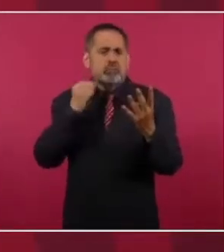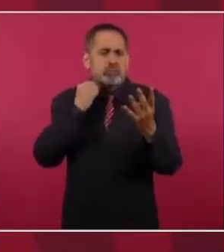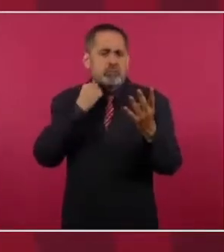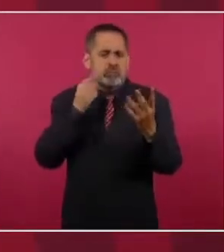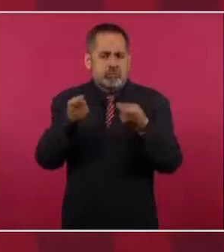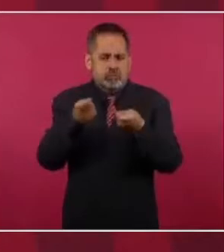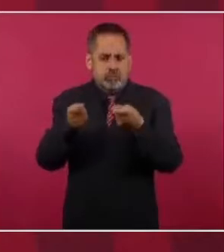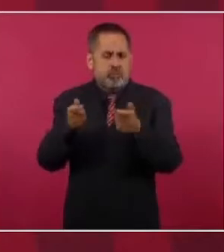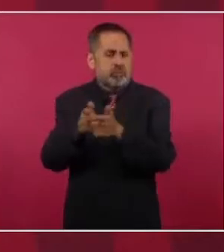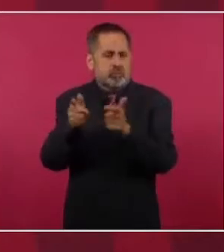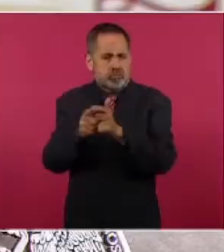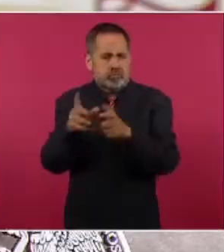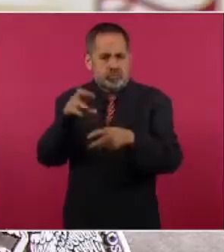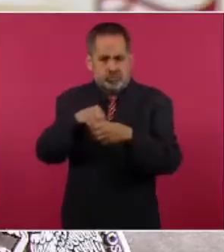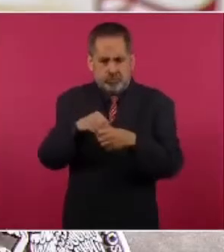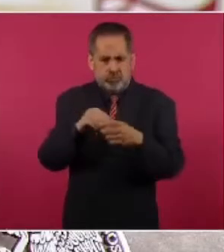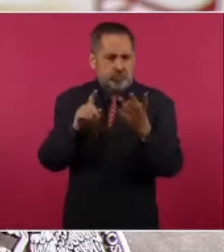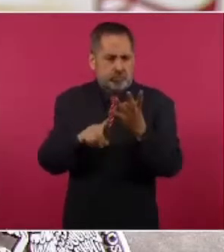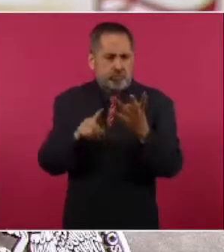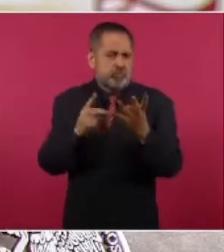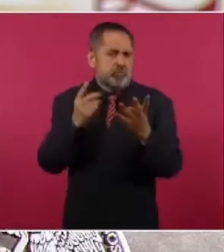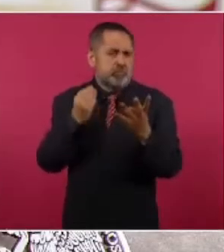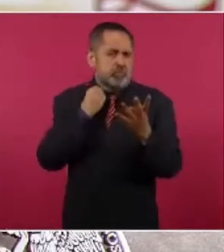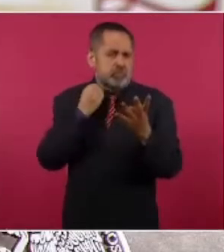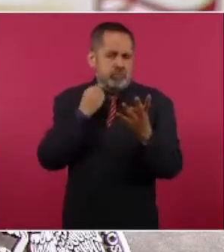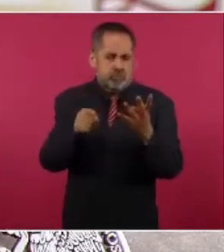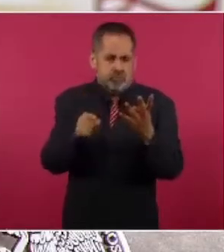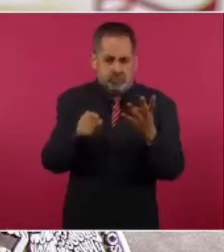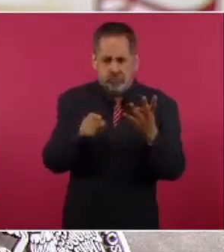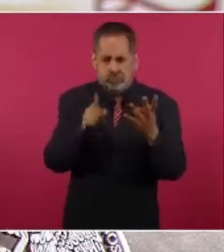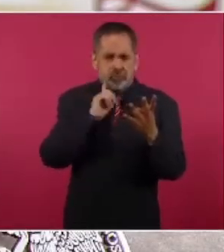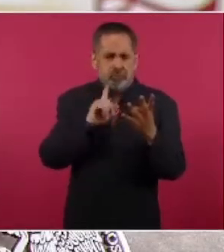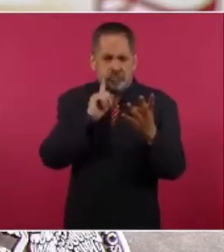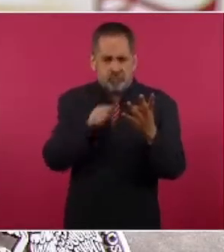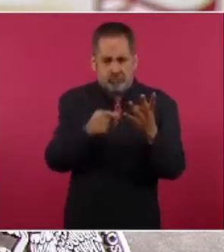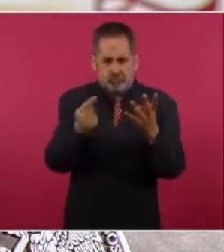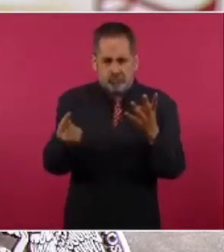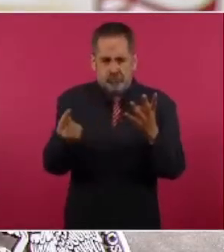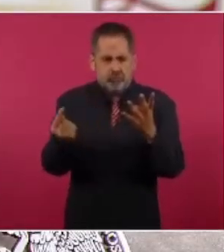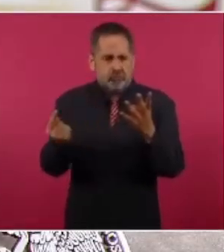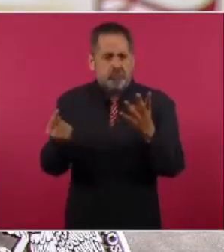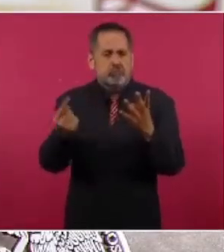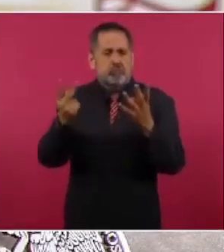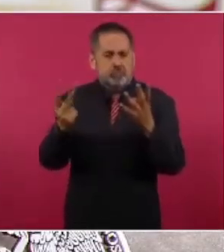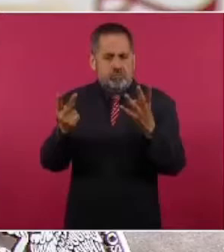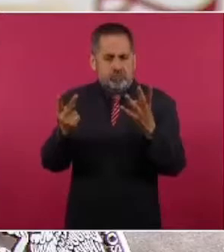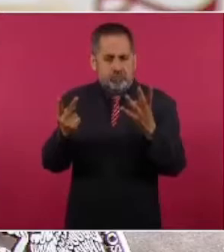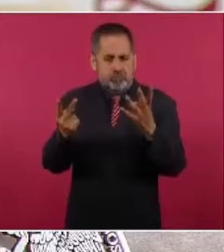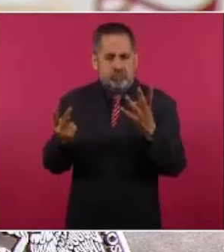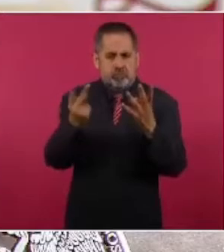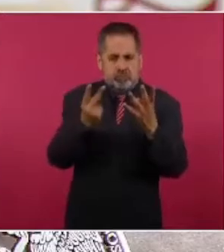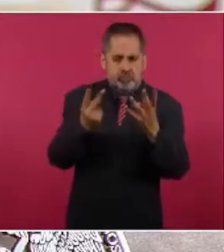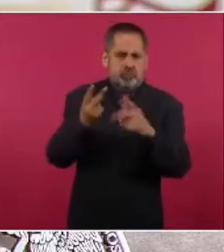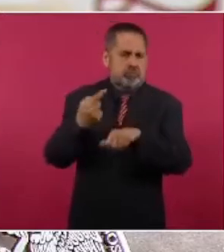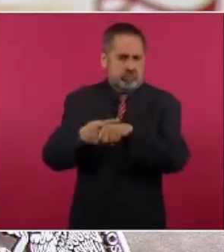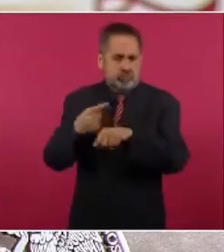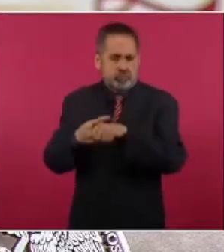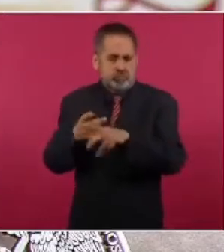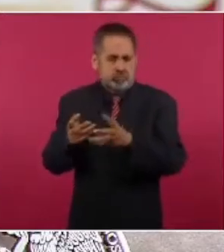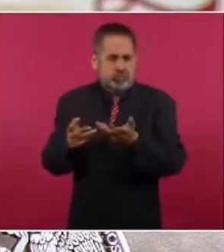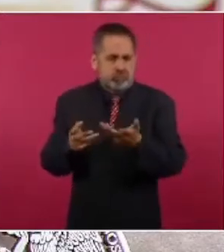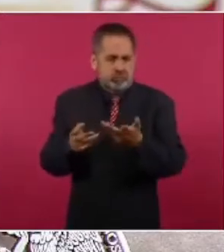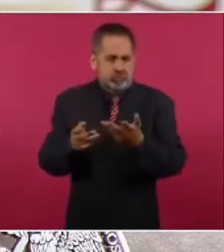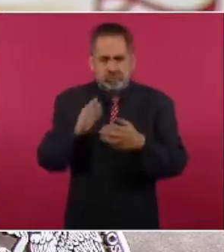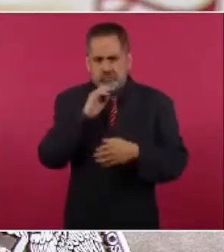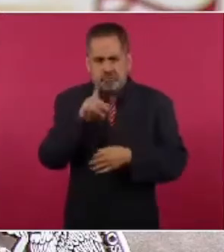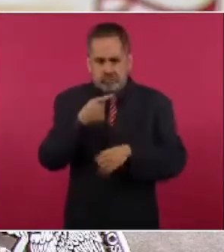a un grupo de pacientes en términos amplios, y una nueva paciente, o no